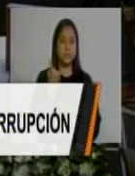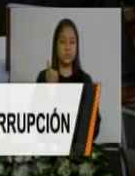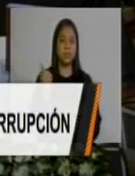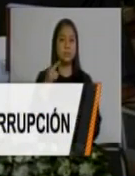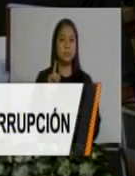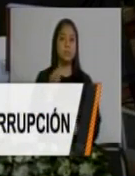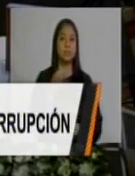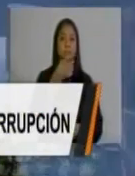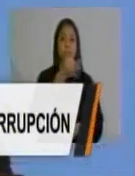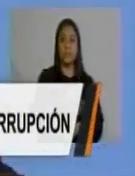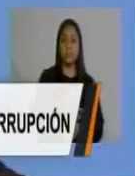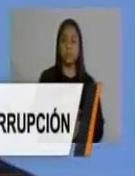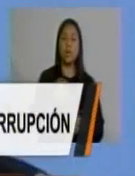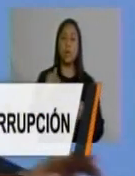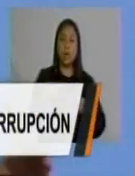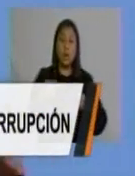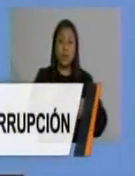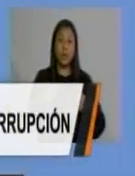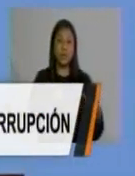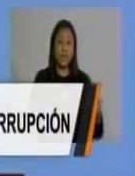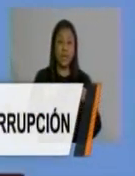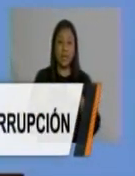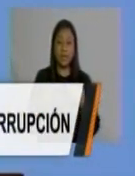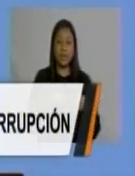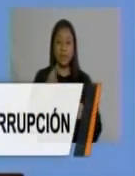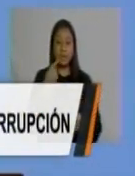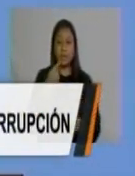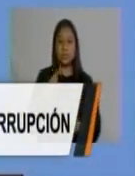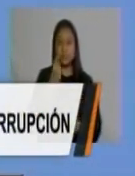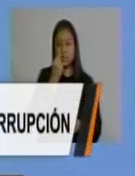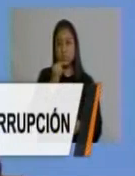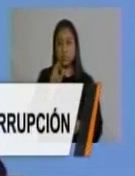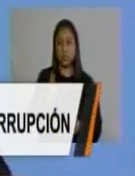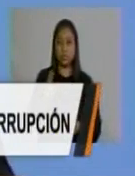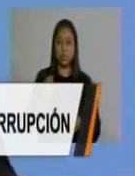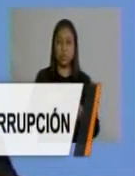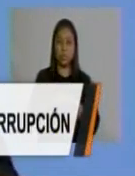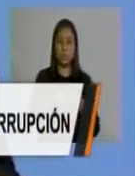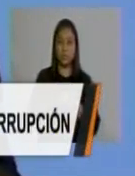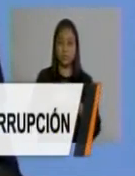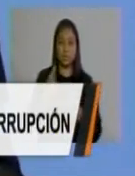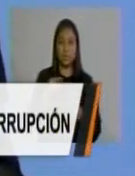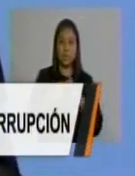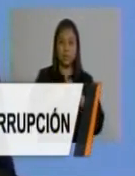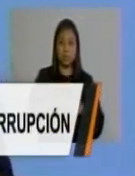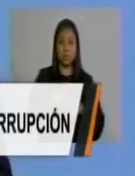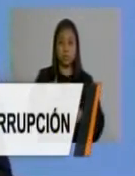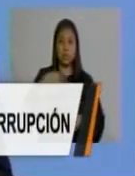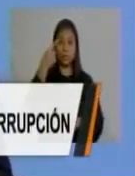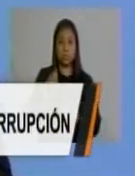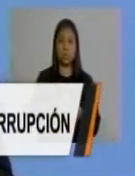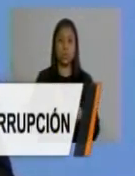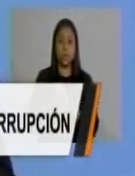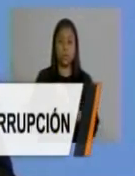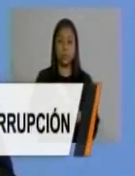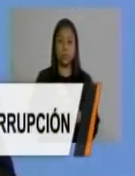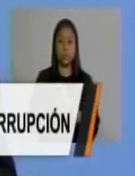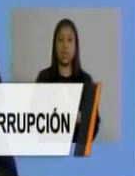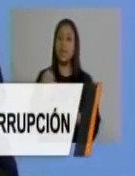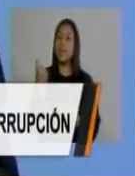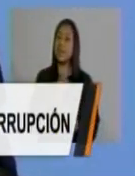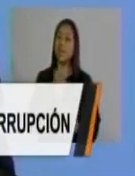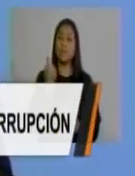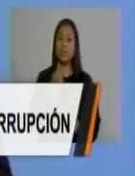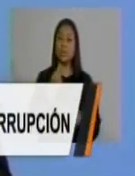De hecho, hablábamos ahorita con el señor comisionado que a partir del año entrante, en todas las